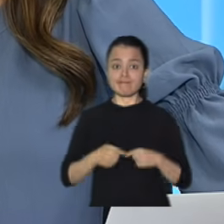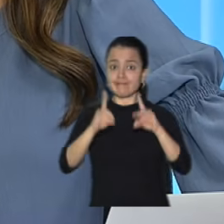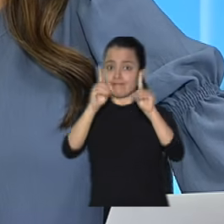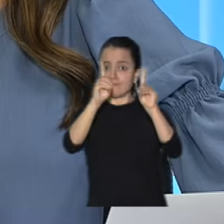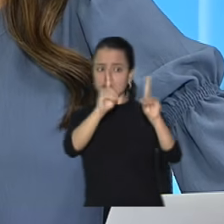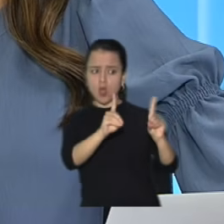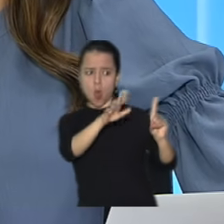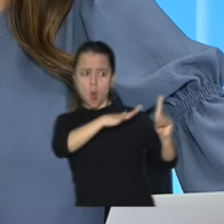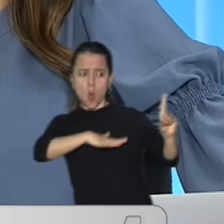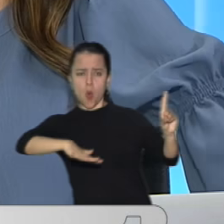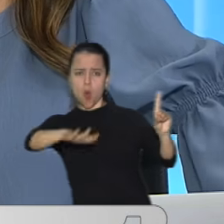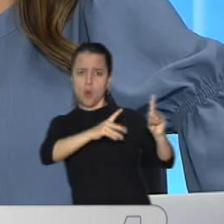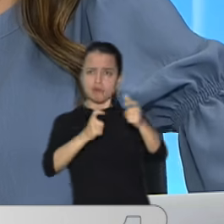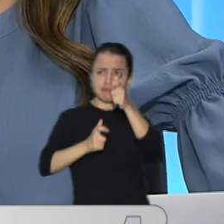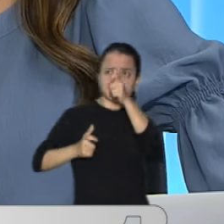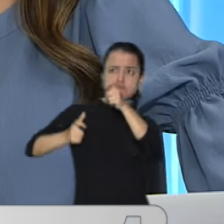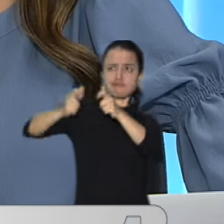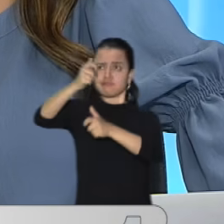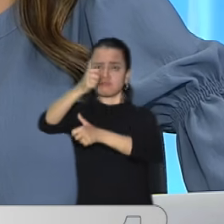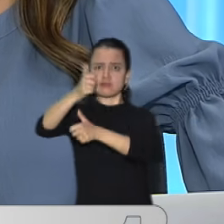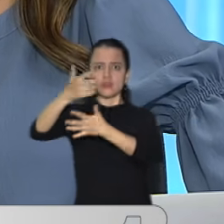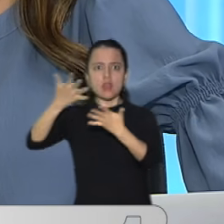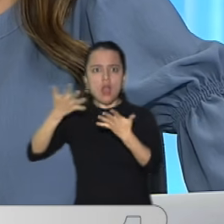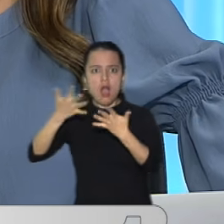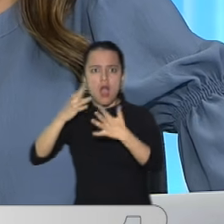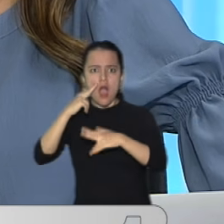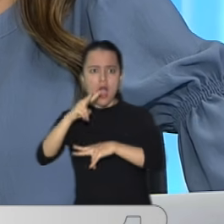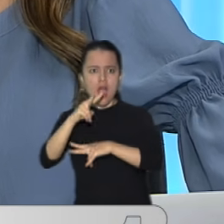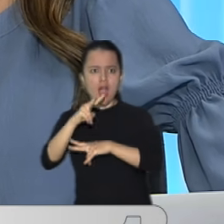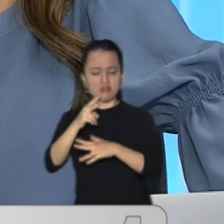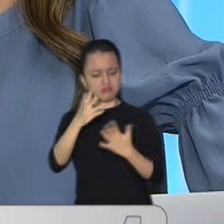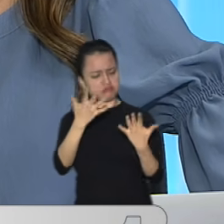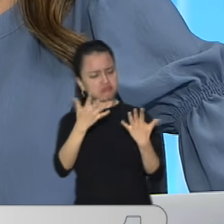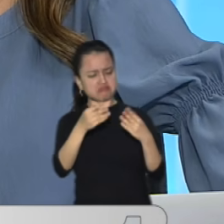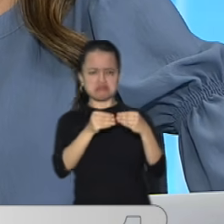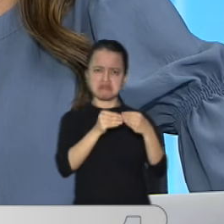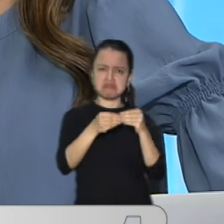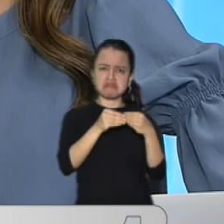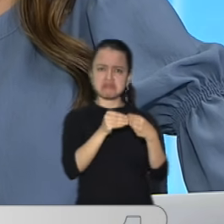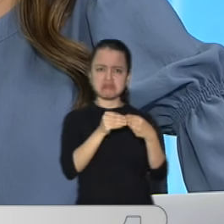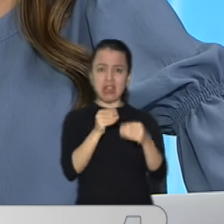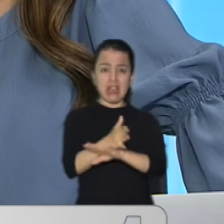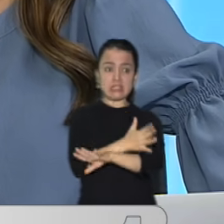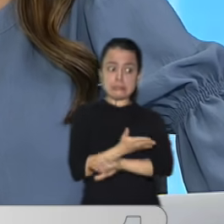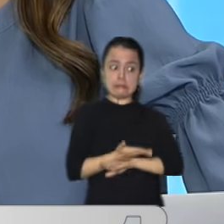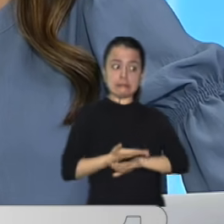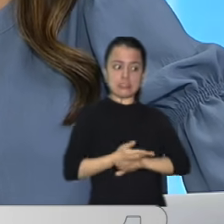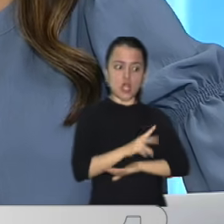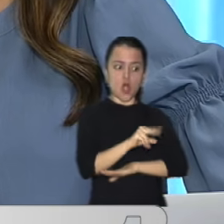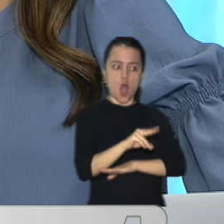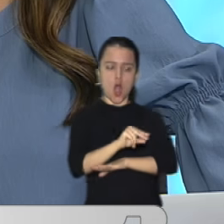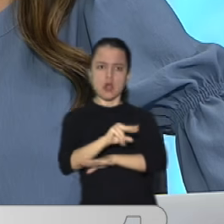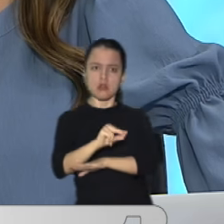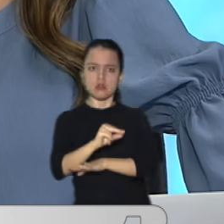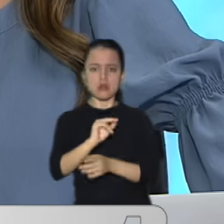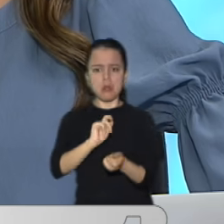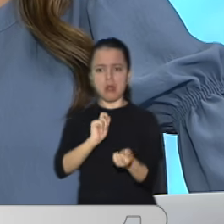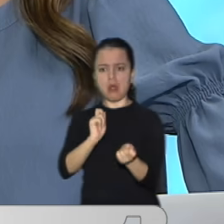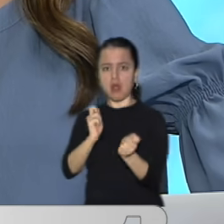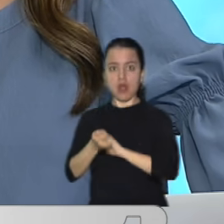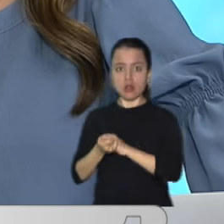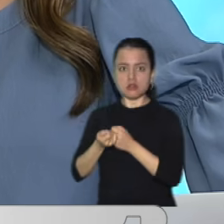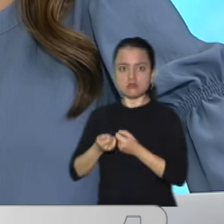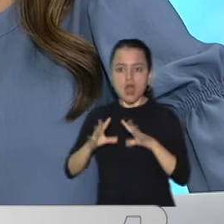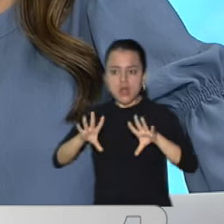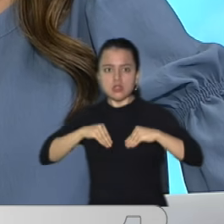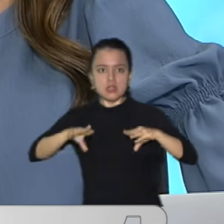Decisión histórica, la Corte Constitucional flexibilizó los requisitos para acceder a la eutanasia en Colombia. La Sala Plena del Alto Tribunal